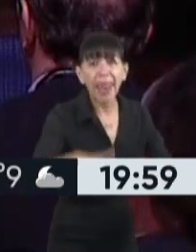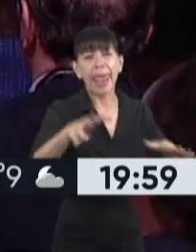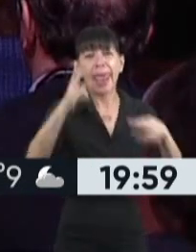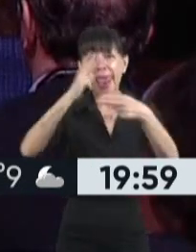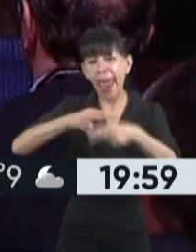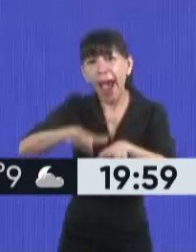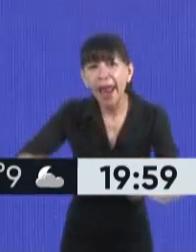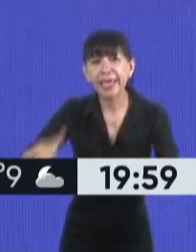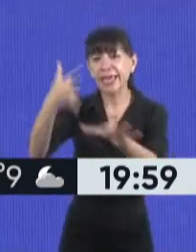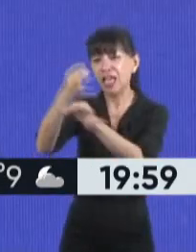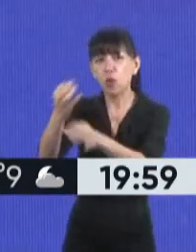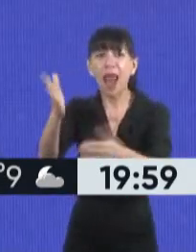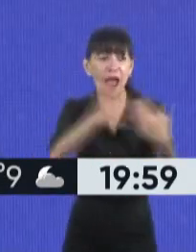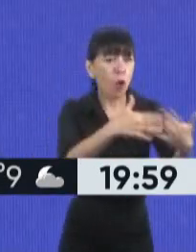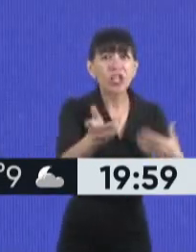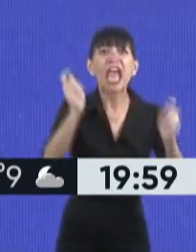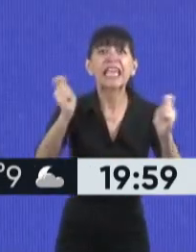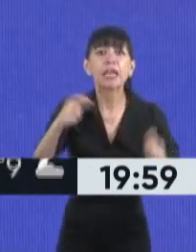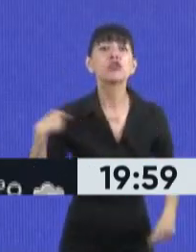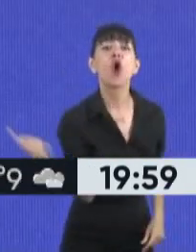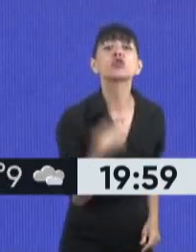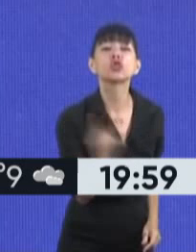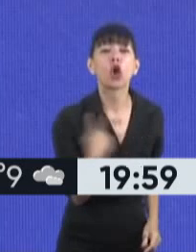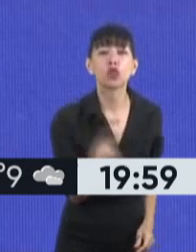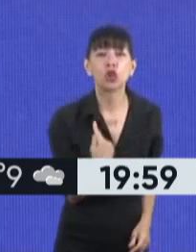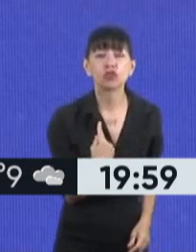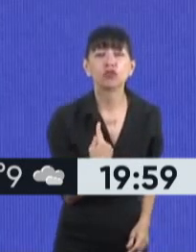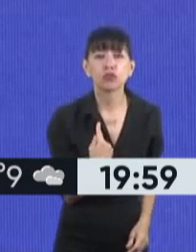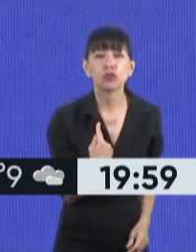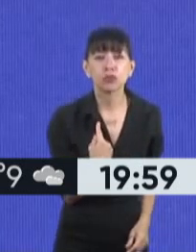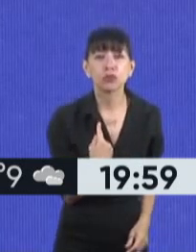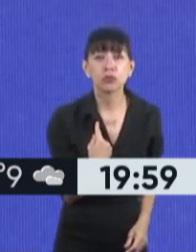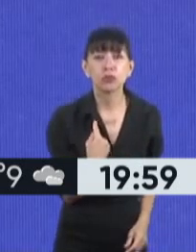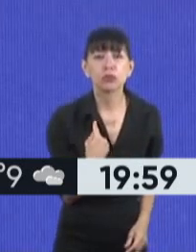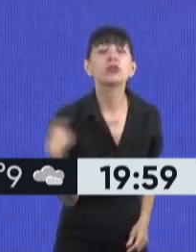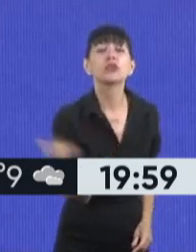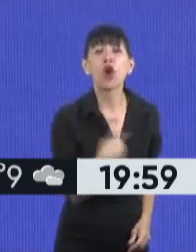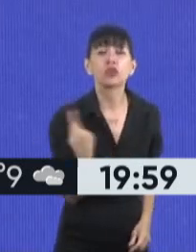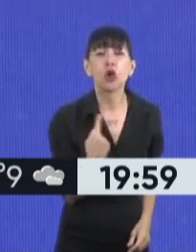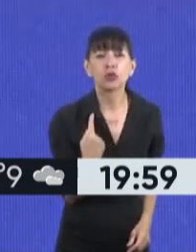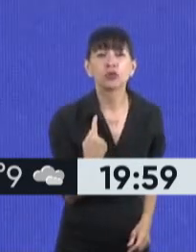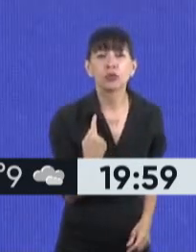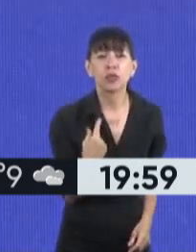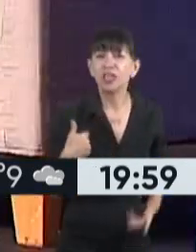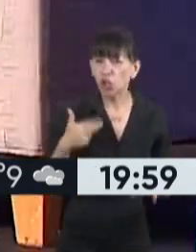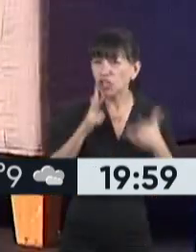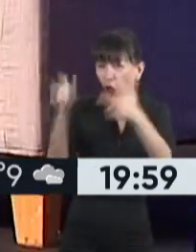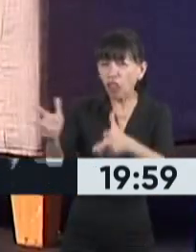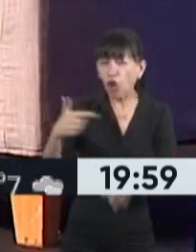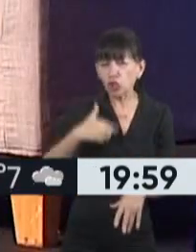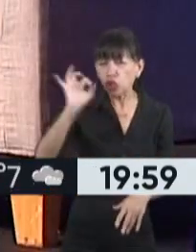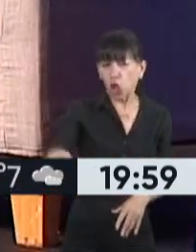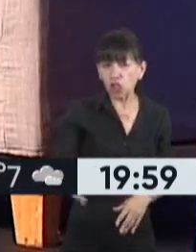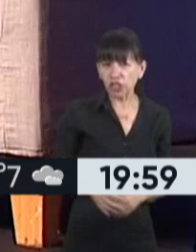infantes, escuelas y universidades somos nosotros. Y sé por qué lo estoy diciendo.